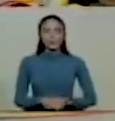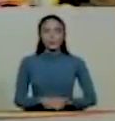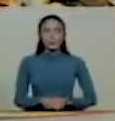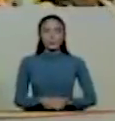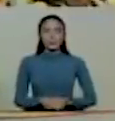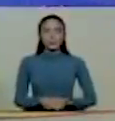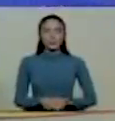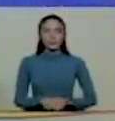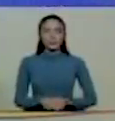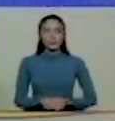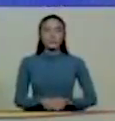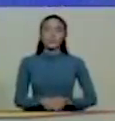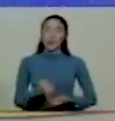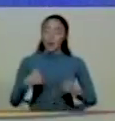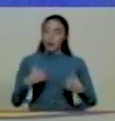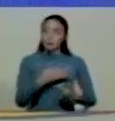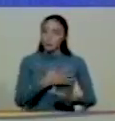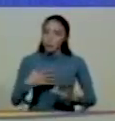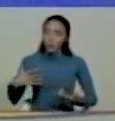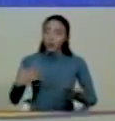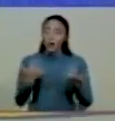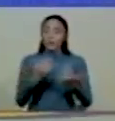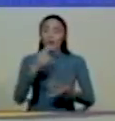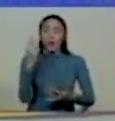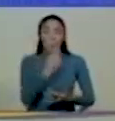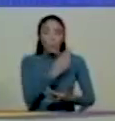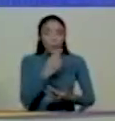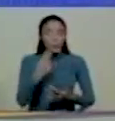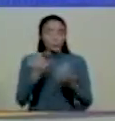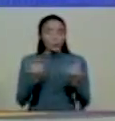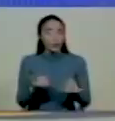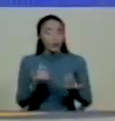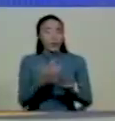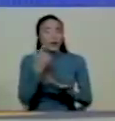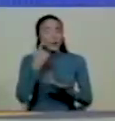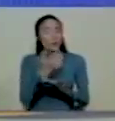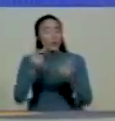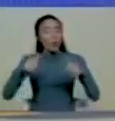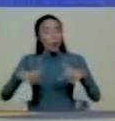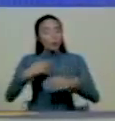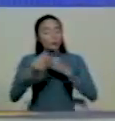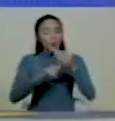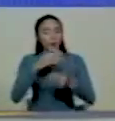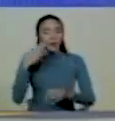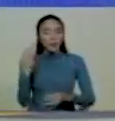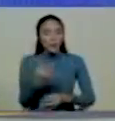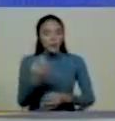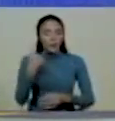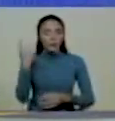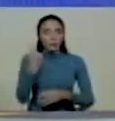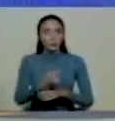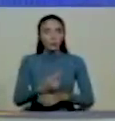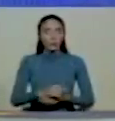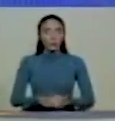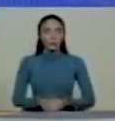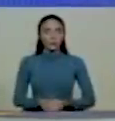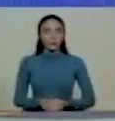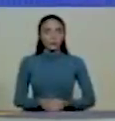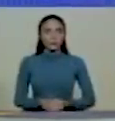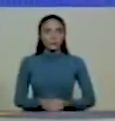Pero yo quiero que este compromiso que hacemos hoy aquí, hoy, se cumpla, como dicen